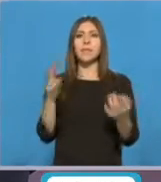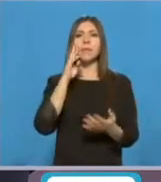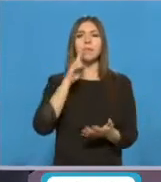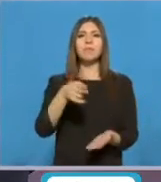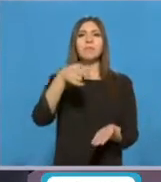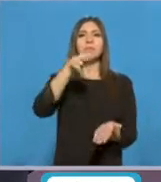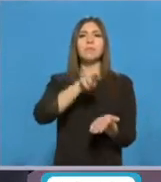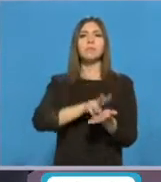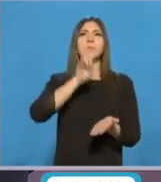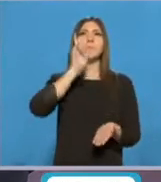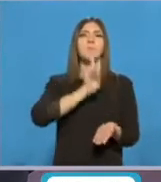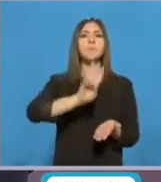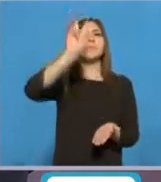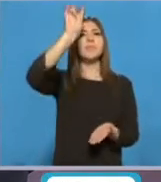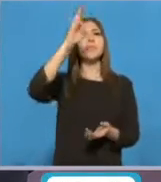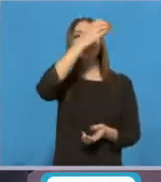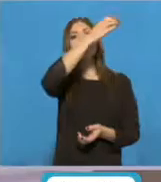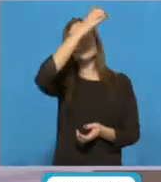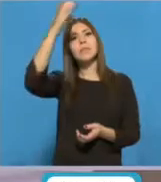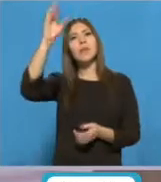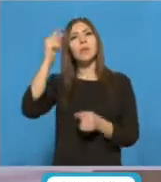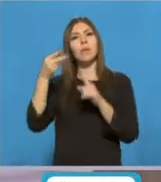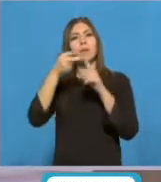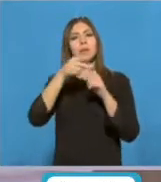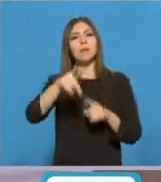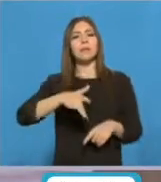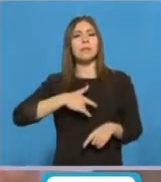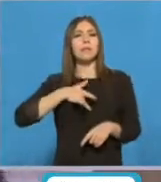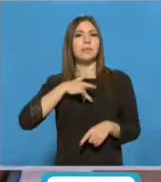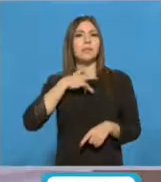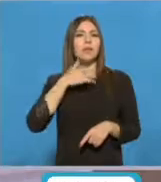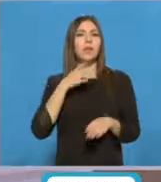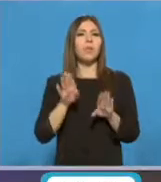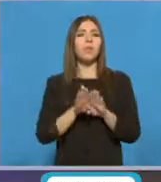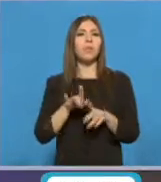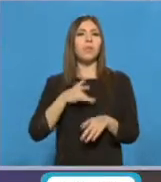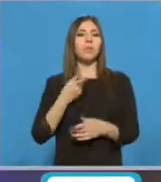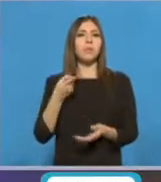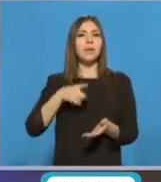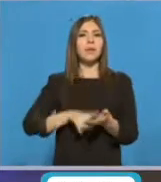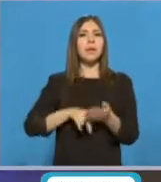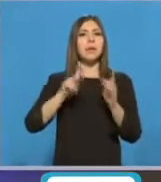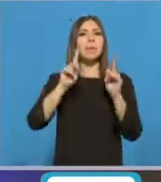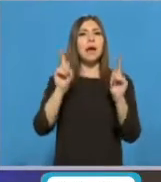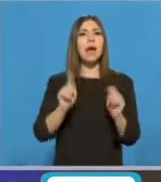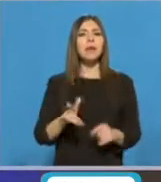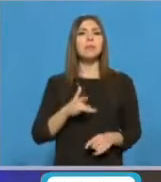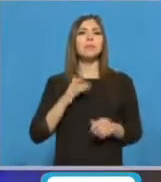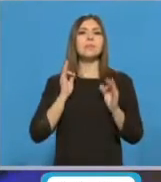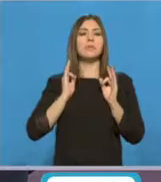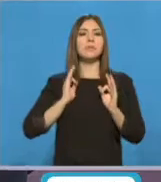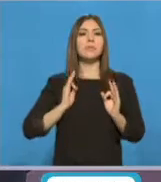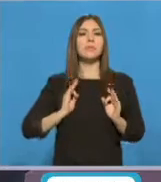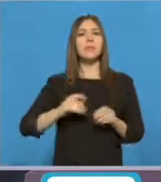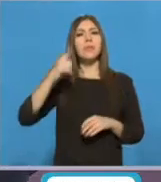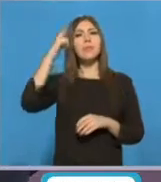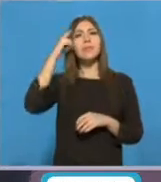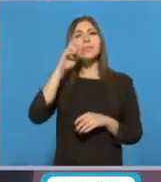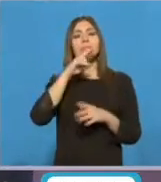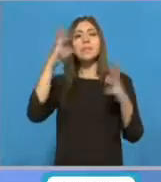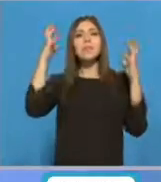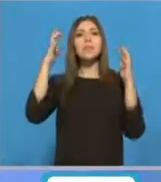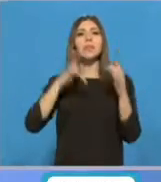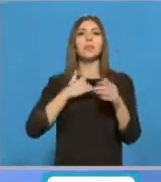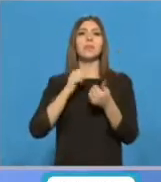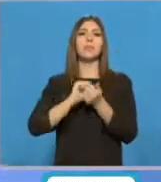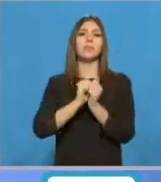ver las estrellas. Y eso te provoca una cierta paz, una cierta calma, te puede despejar también la mente, ¿no? Sí,